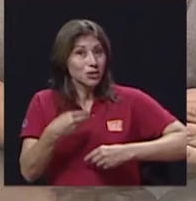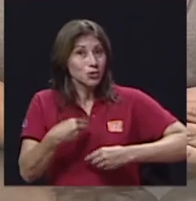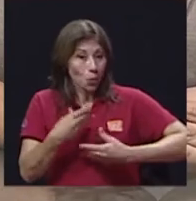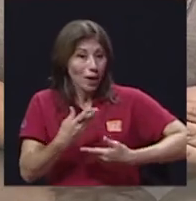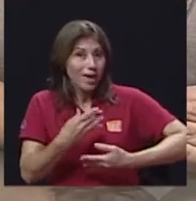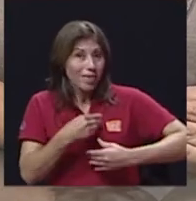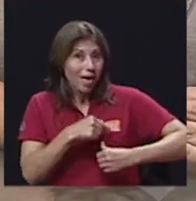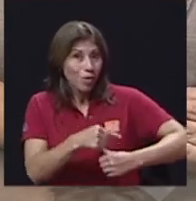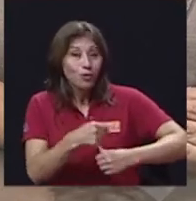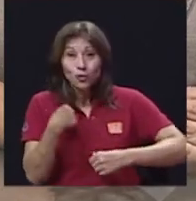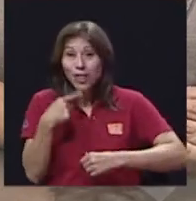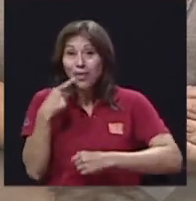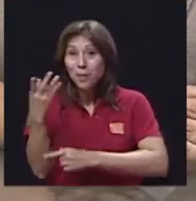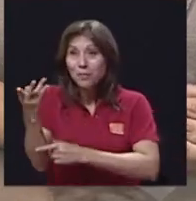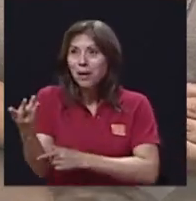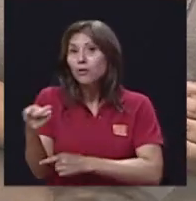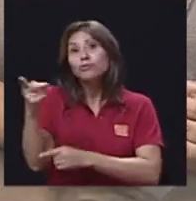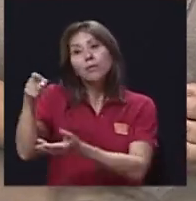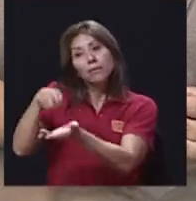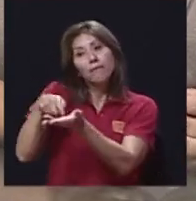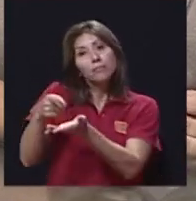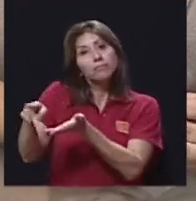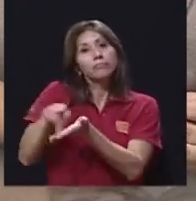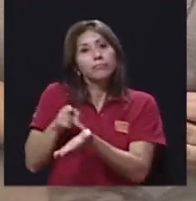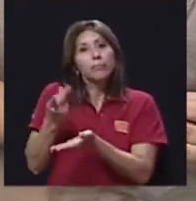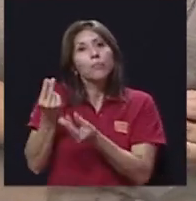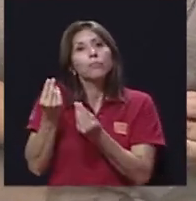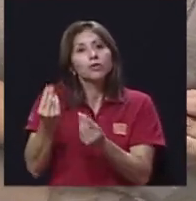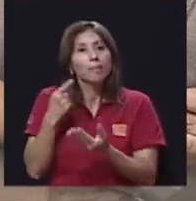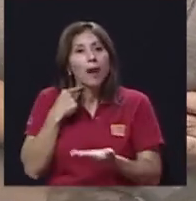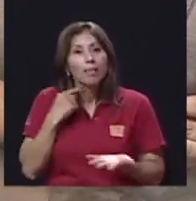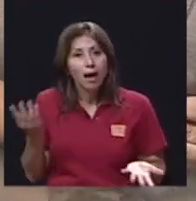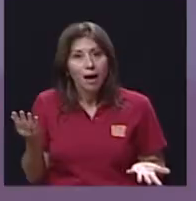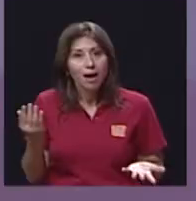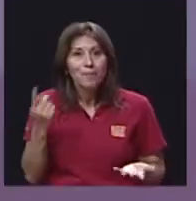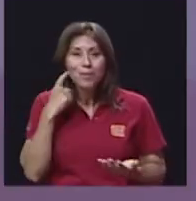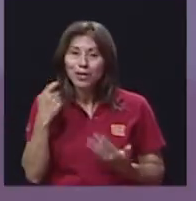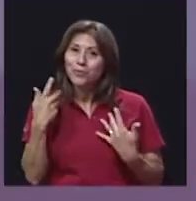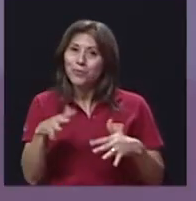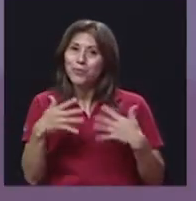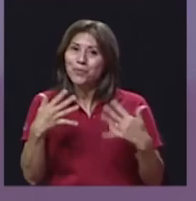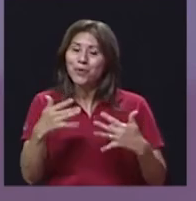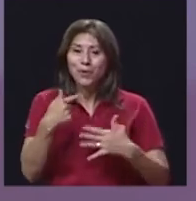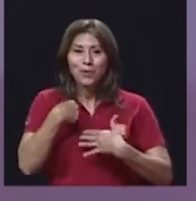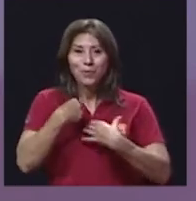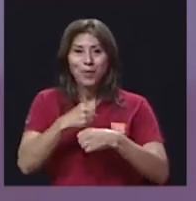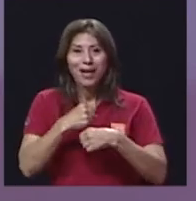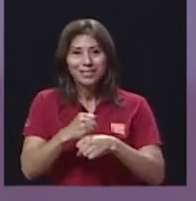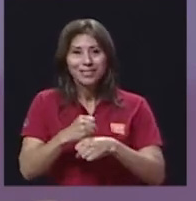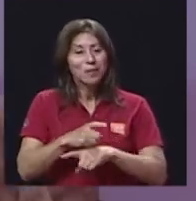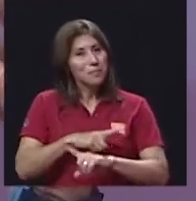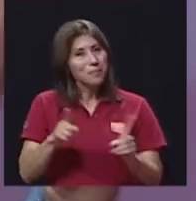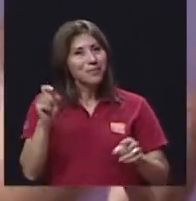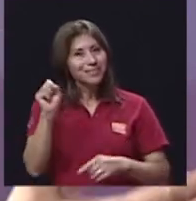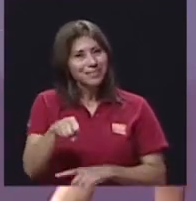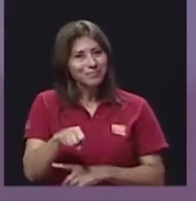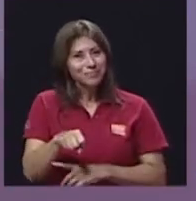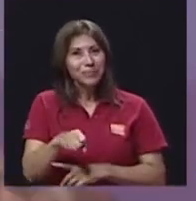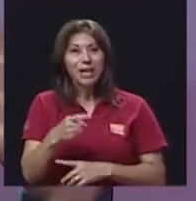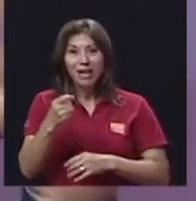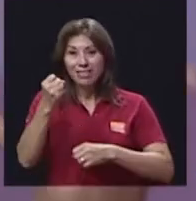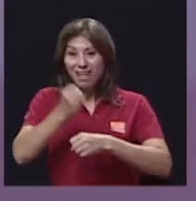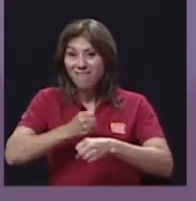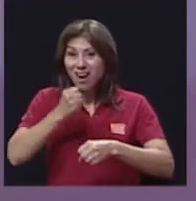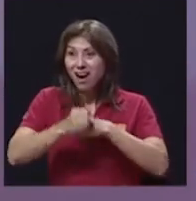porque es increíble las cosas que uno hace verdad entonces pues sí es terrible pasar de eso de trabajar